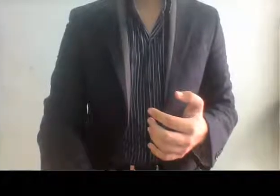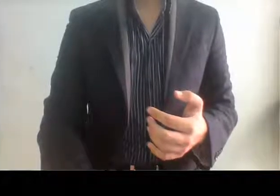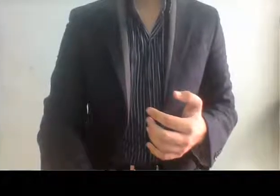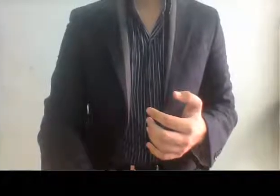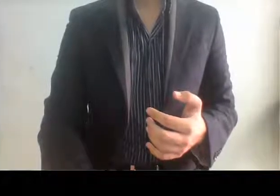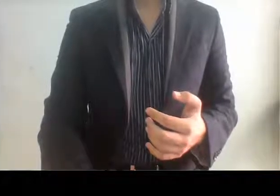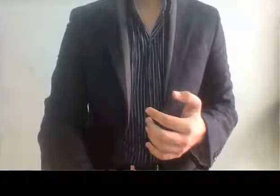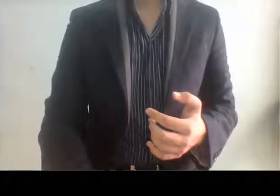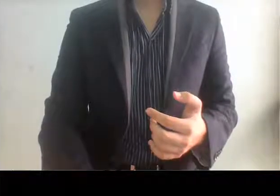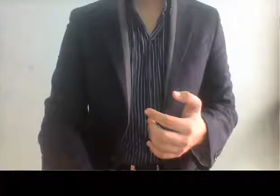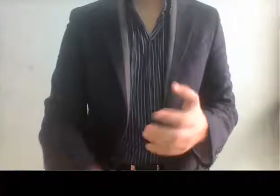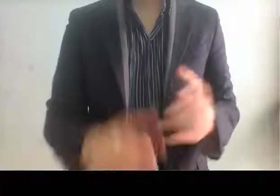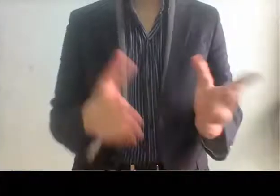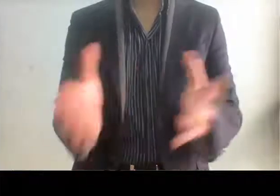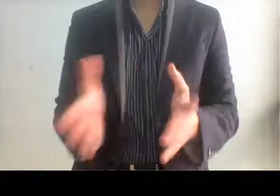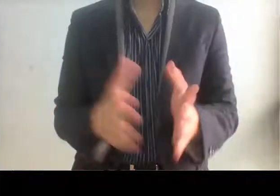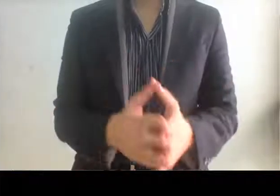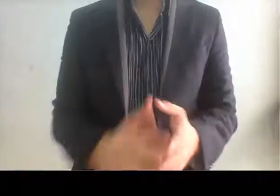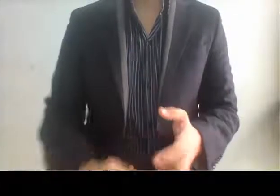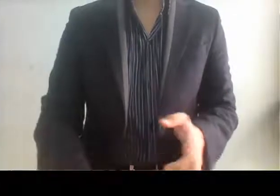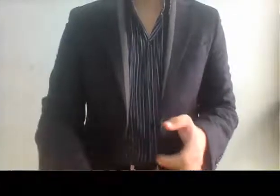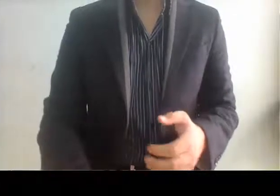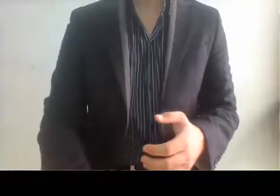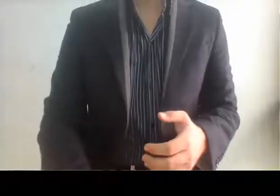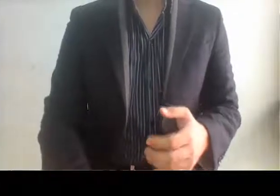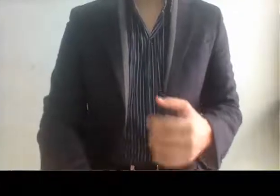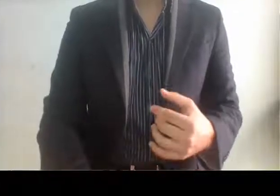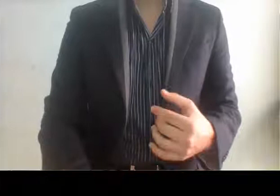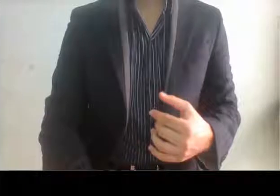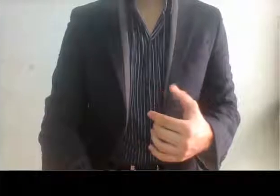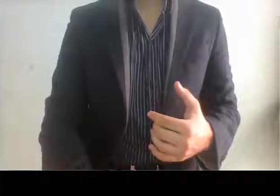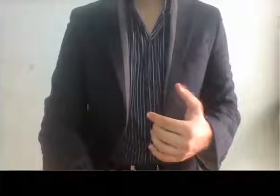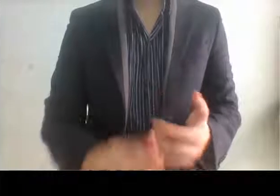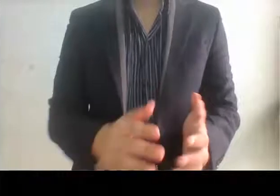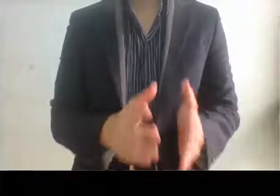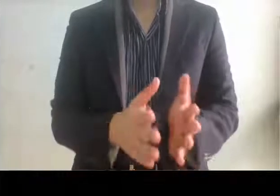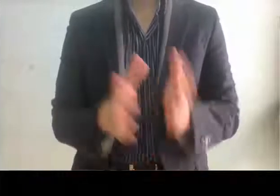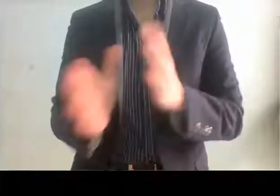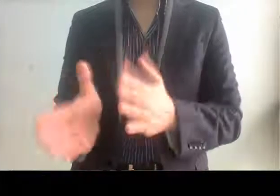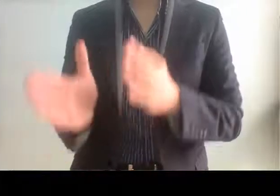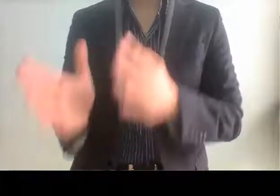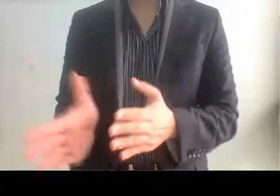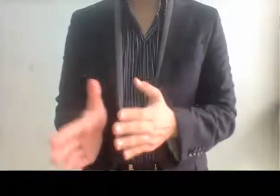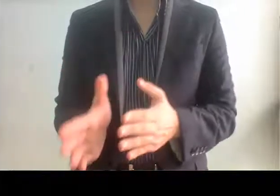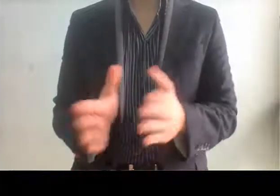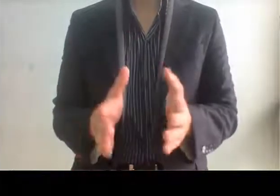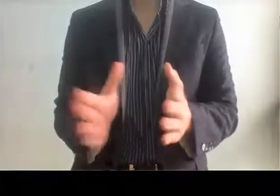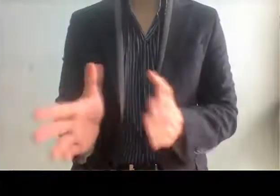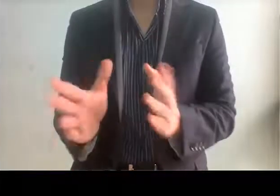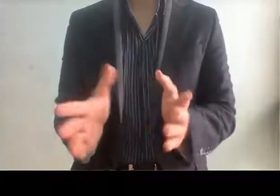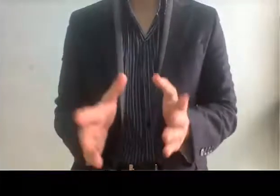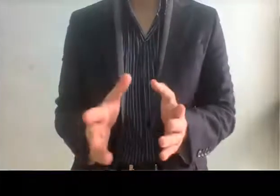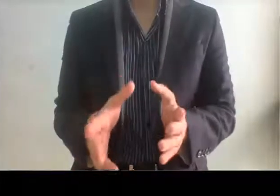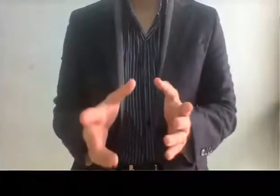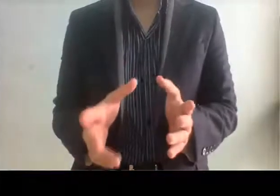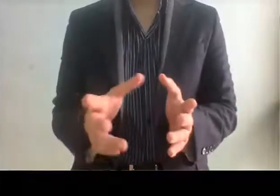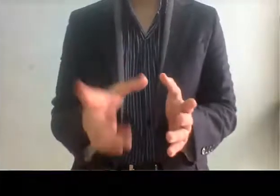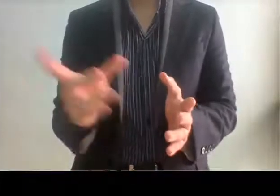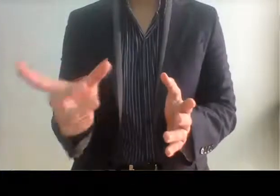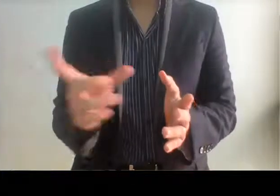que se van a utilizar estos respiradores. Además, se habla que se van a construir 500 de cada uno de estos